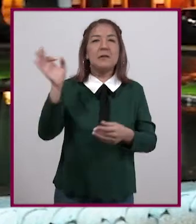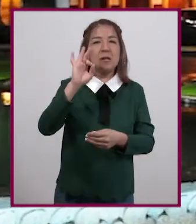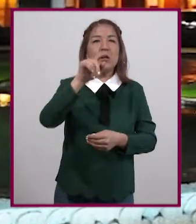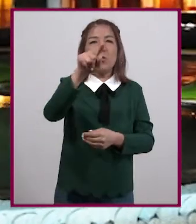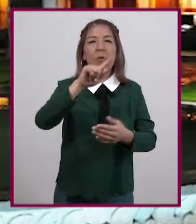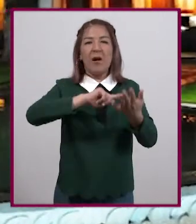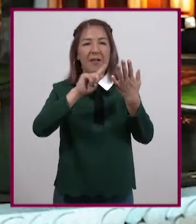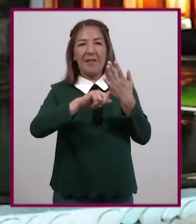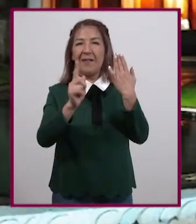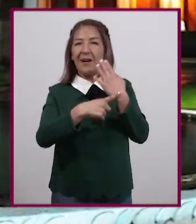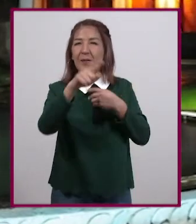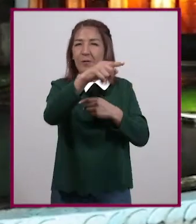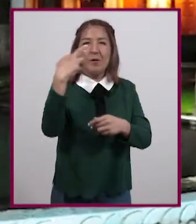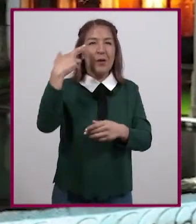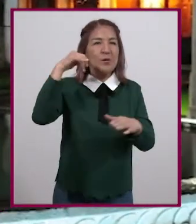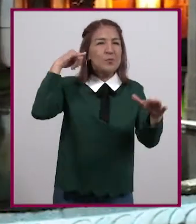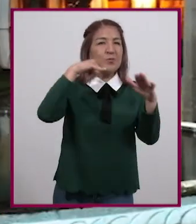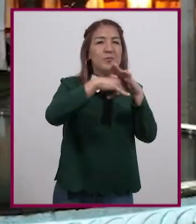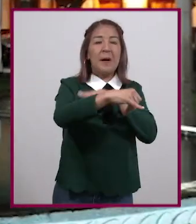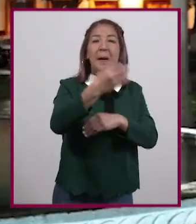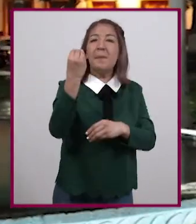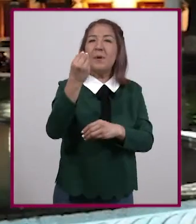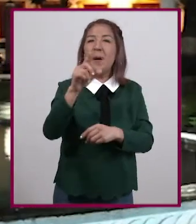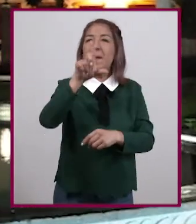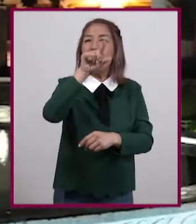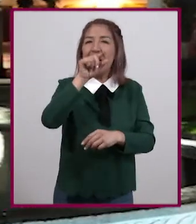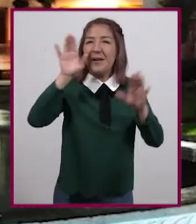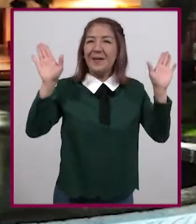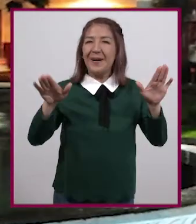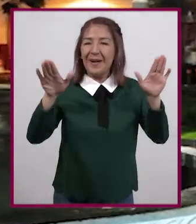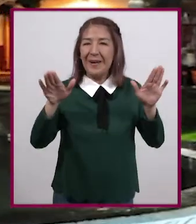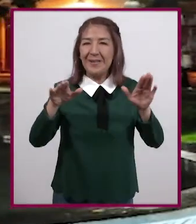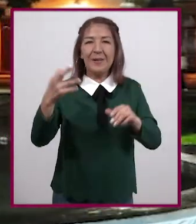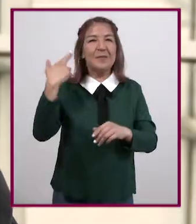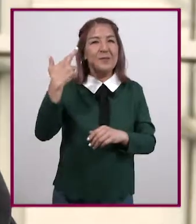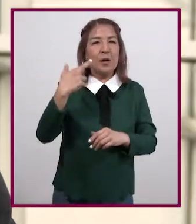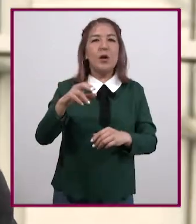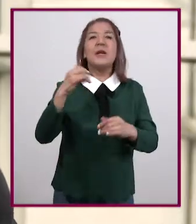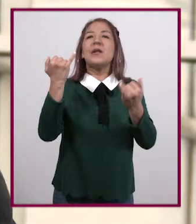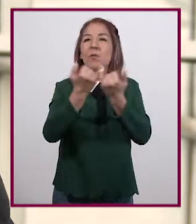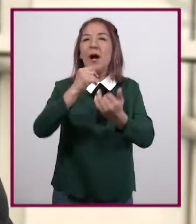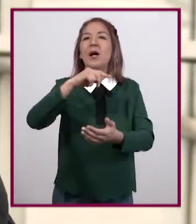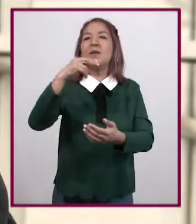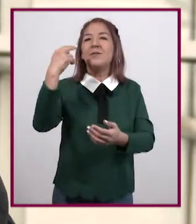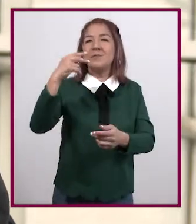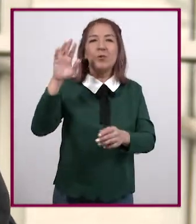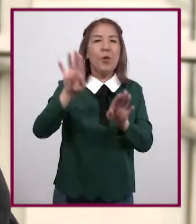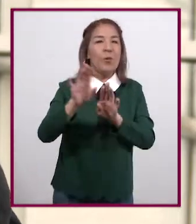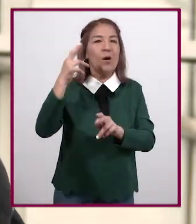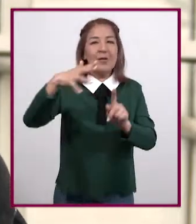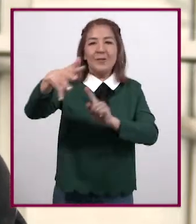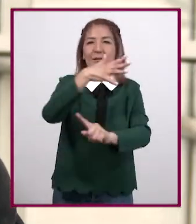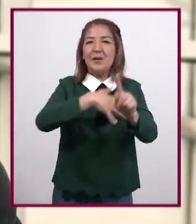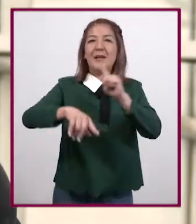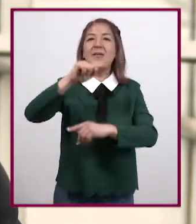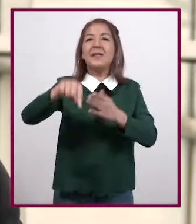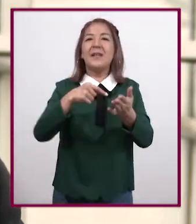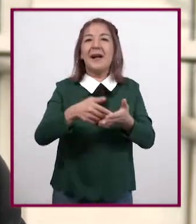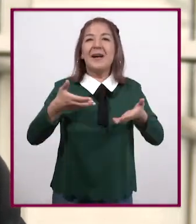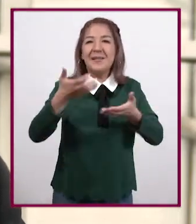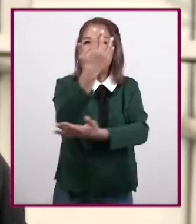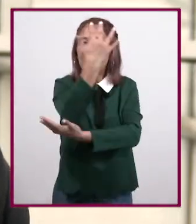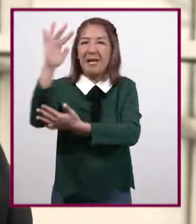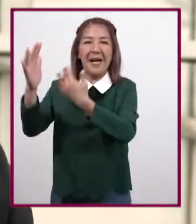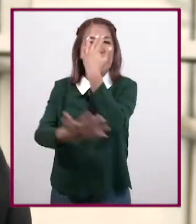se alcance a escuchar al fondo muchos pajaritos y un sonido como de selva. Ahorita estamos escuchando una pieza